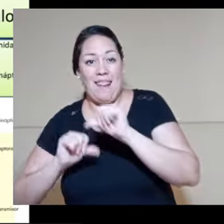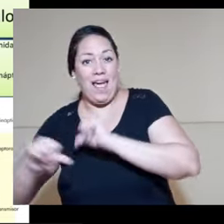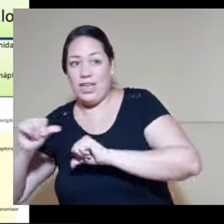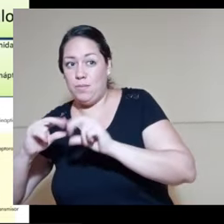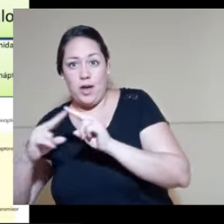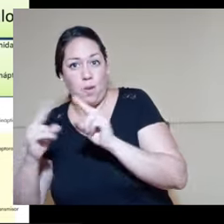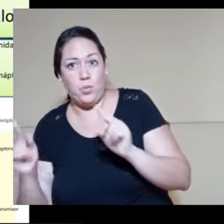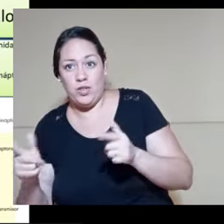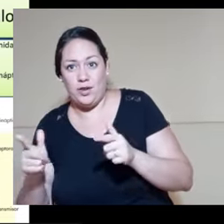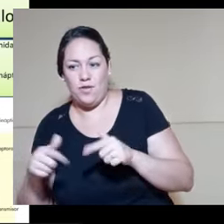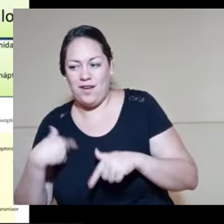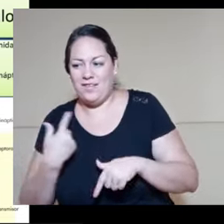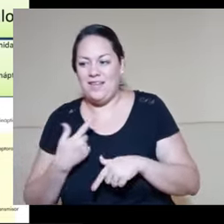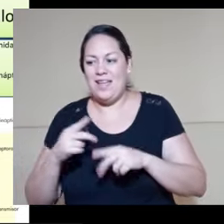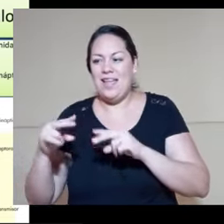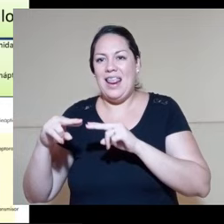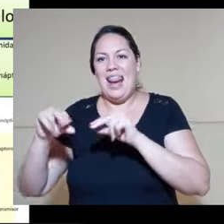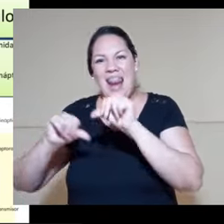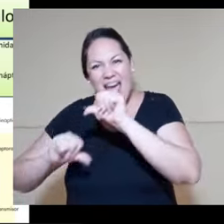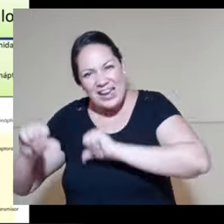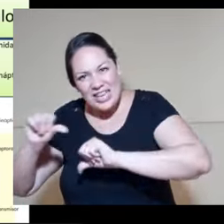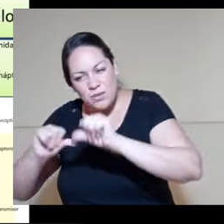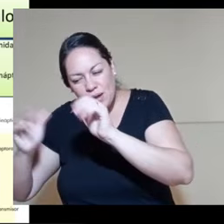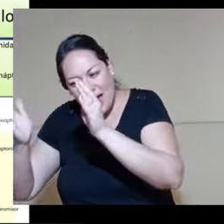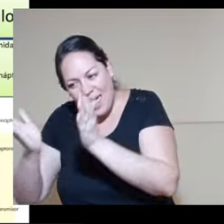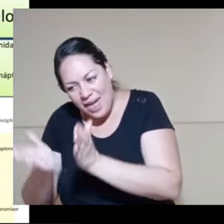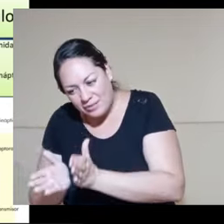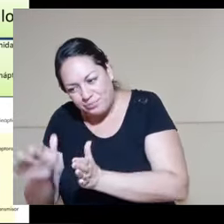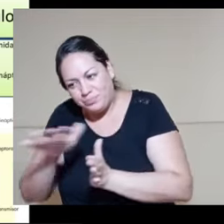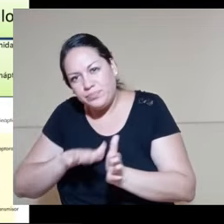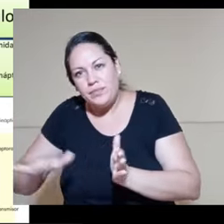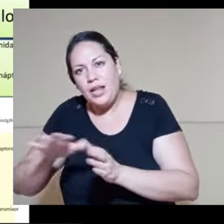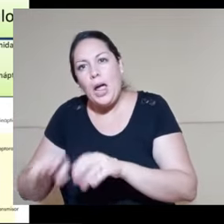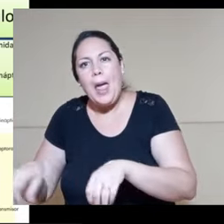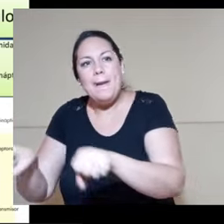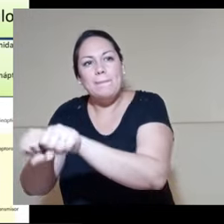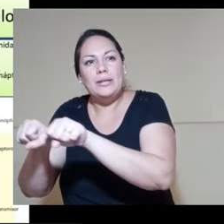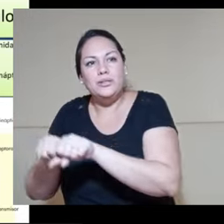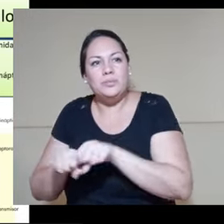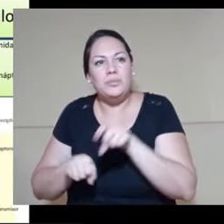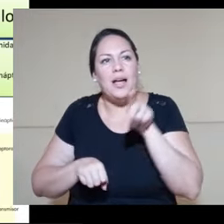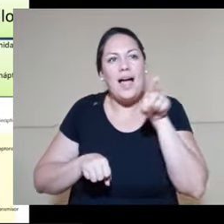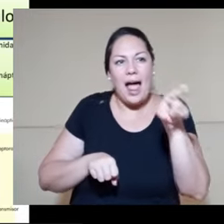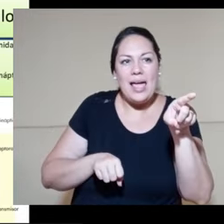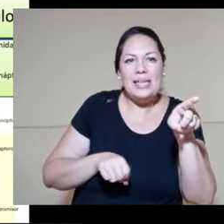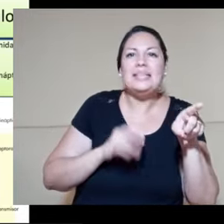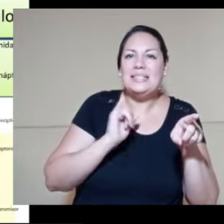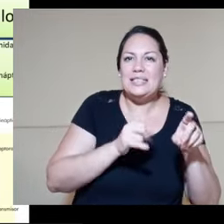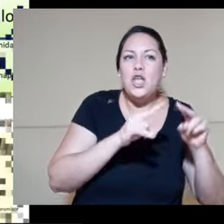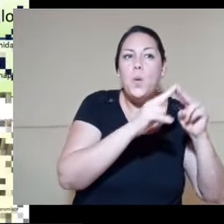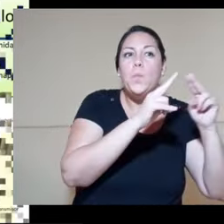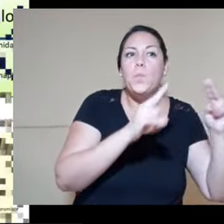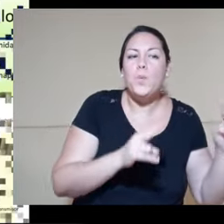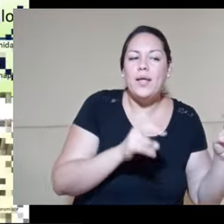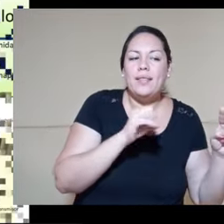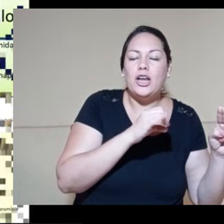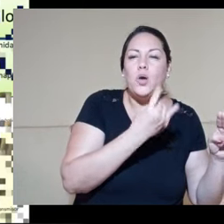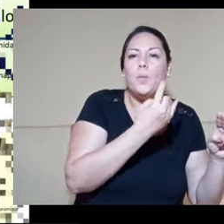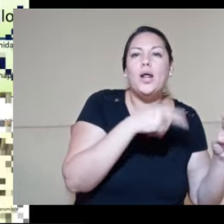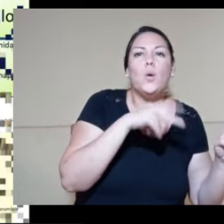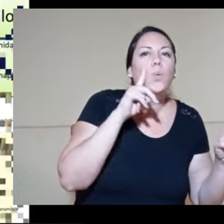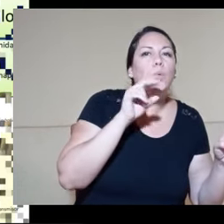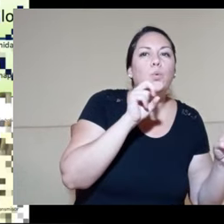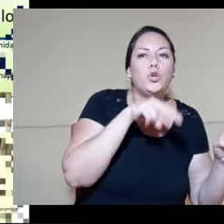no. En la química no hay puentes, acá lo que hay es un espacio sináptico. En cambio, acá